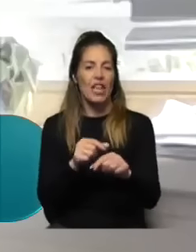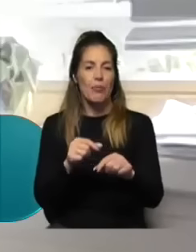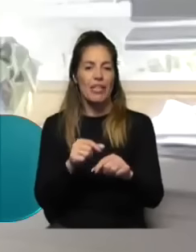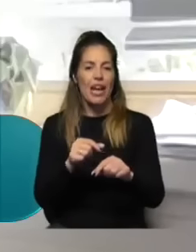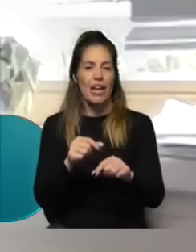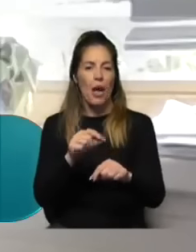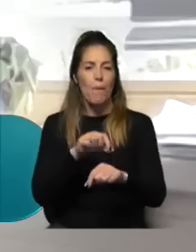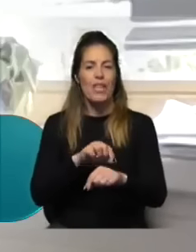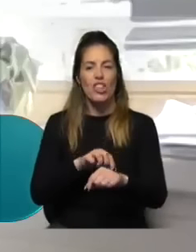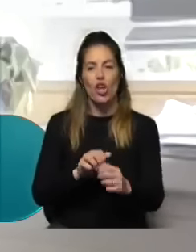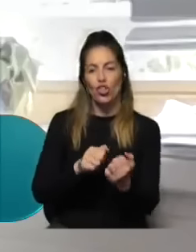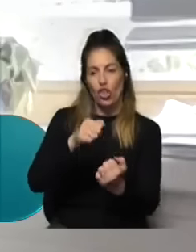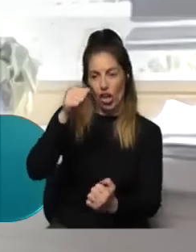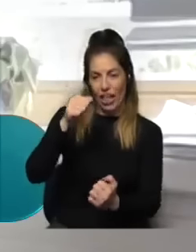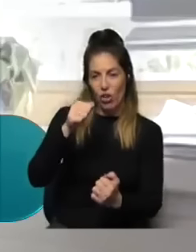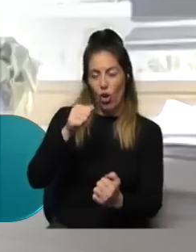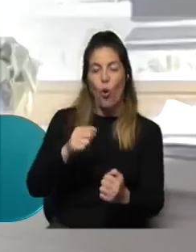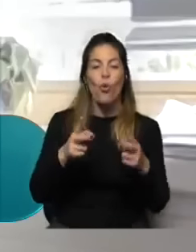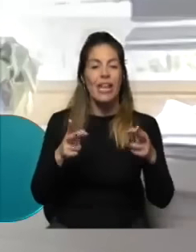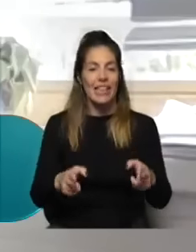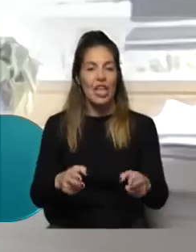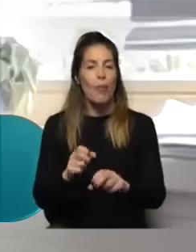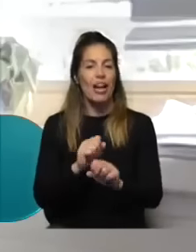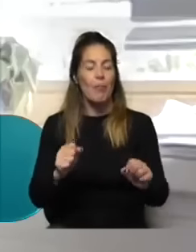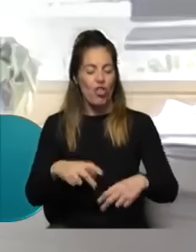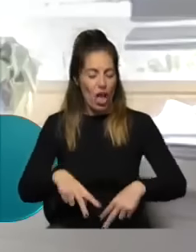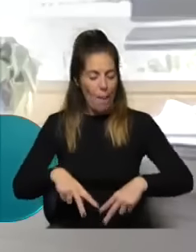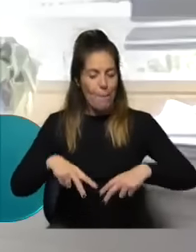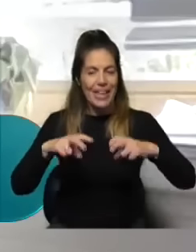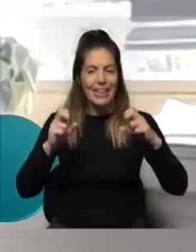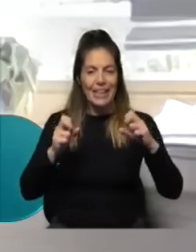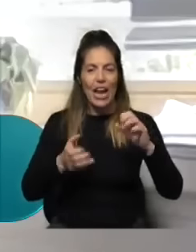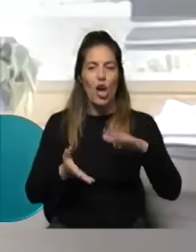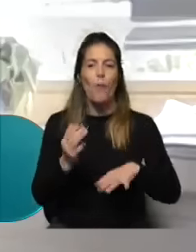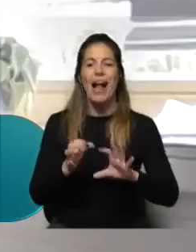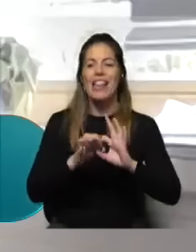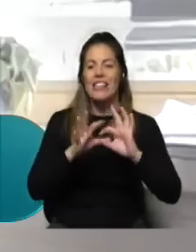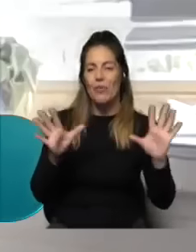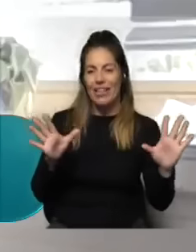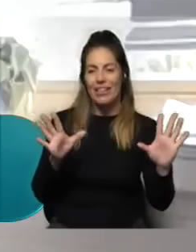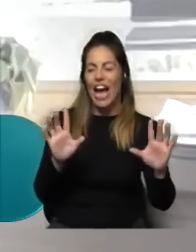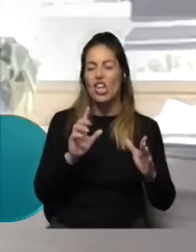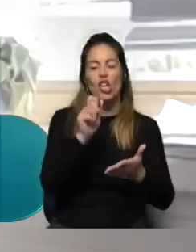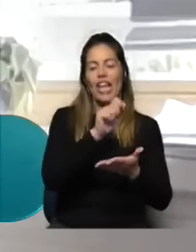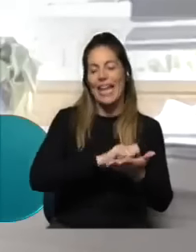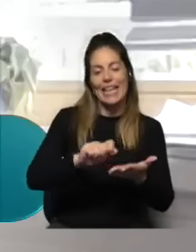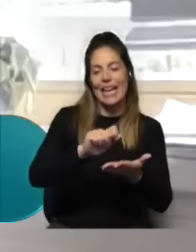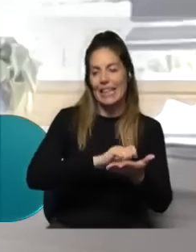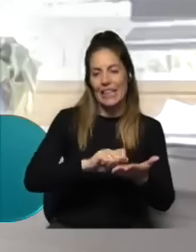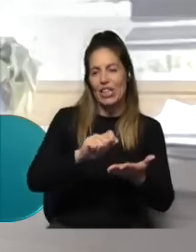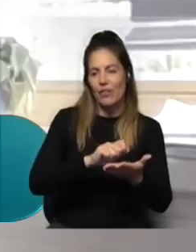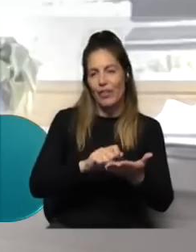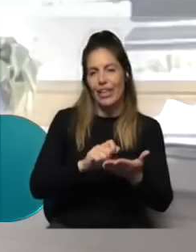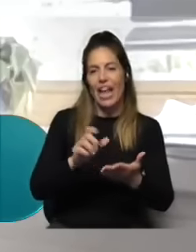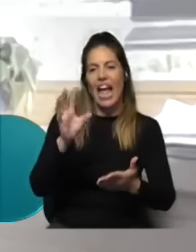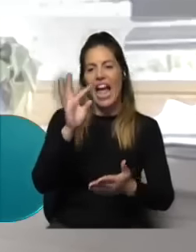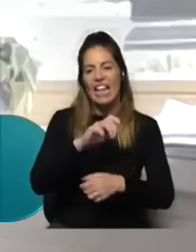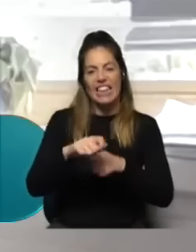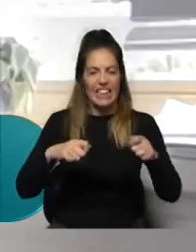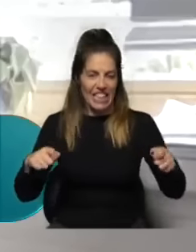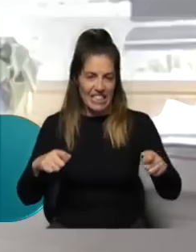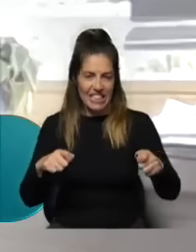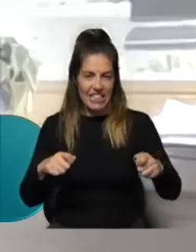doctorado, es como una etapa en la que podés investigar con un poco más de libertad y ya no tenés que escribir tesis ni nada de eso,